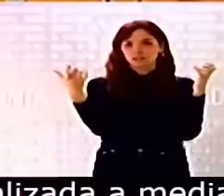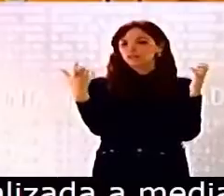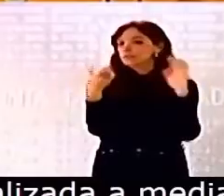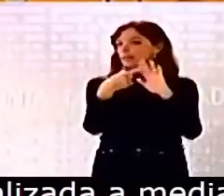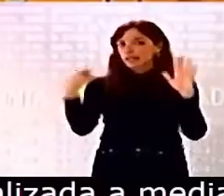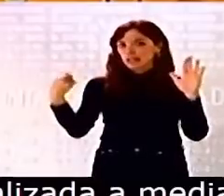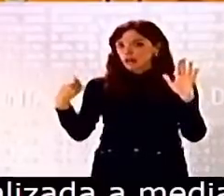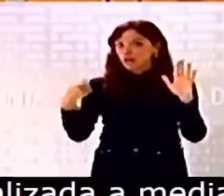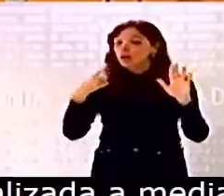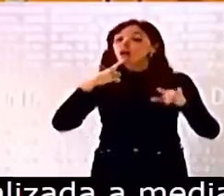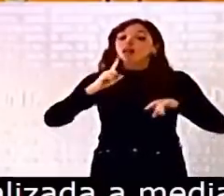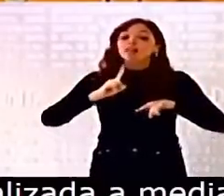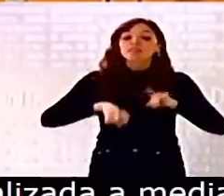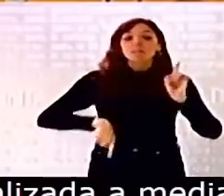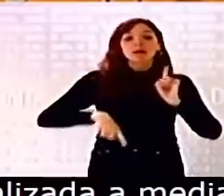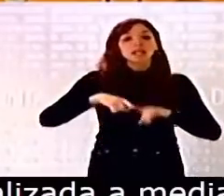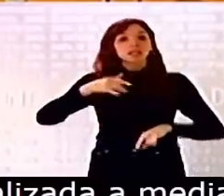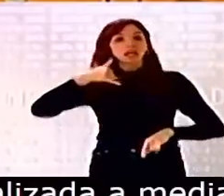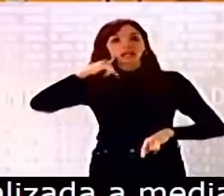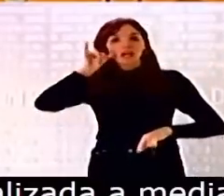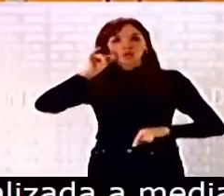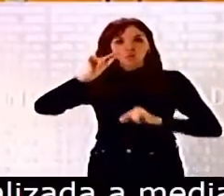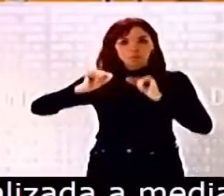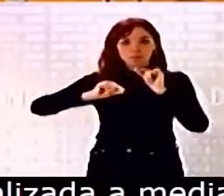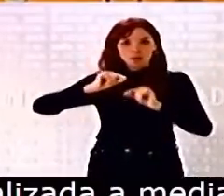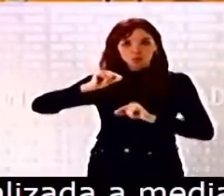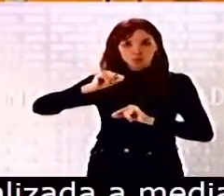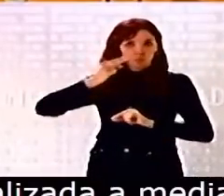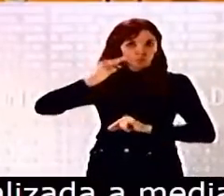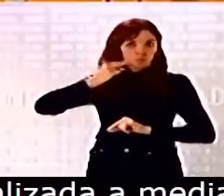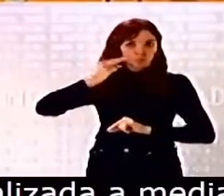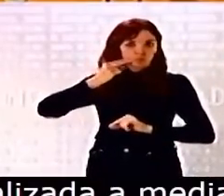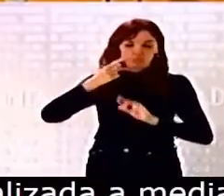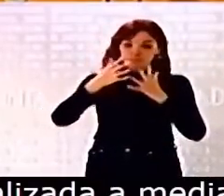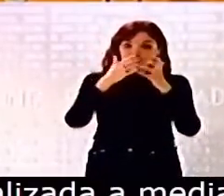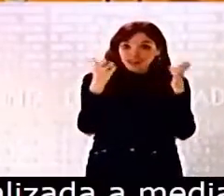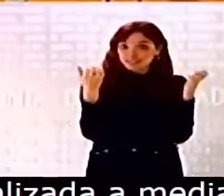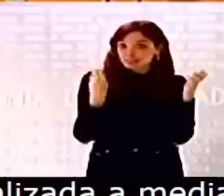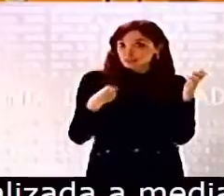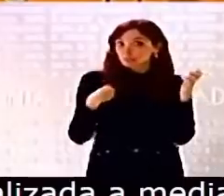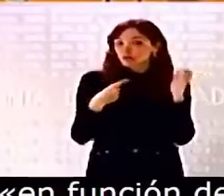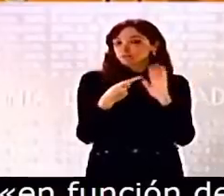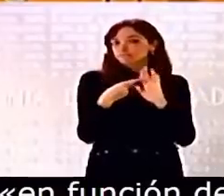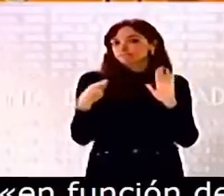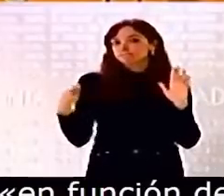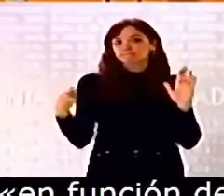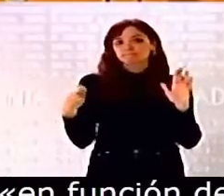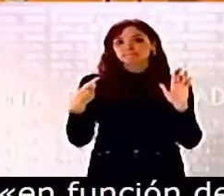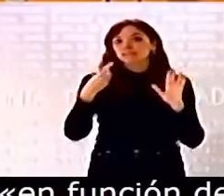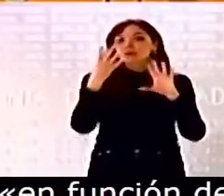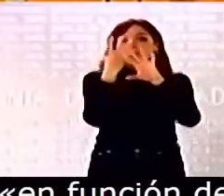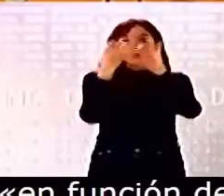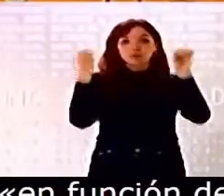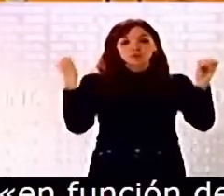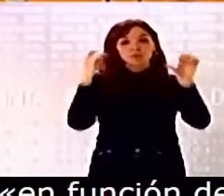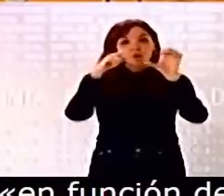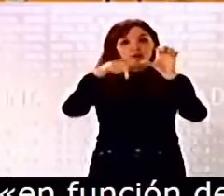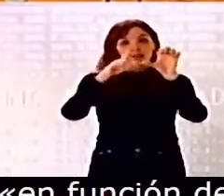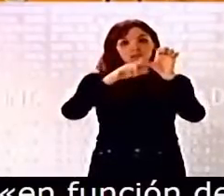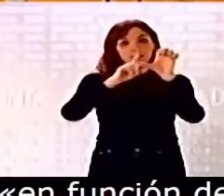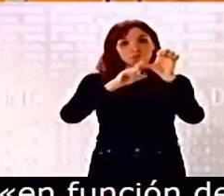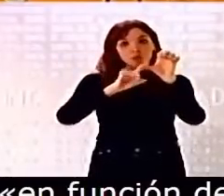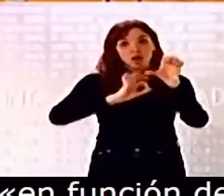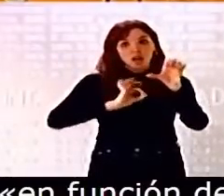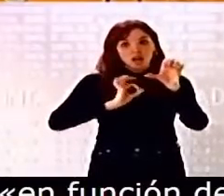del riesgo de exposición al virus. Entonces, en esa frase no aparece en el protocolo vigente en Extremadura de mediados de